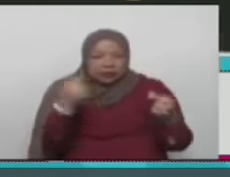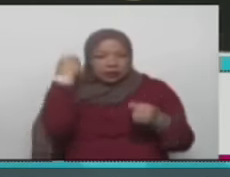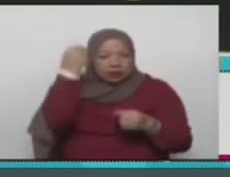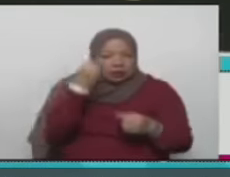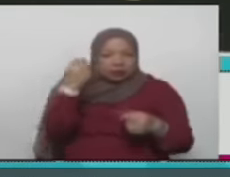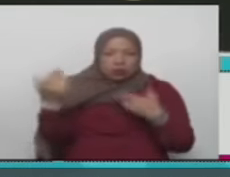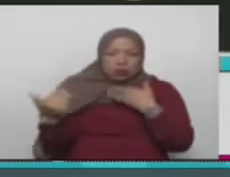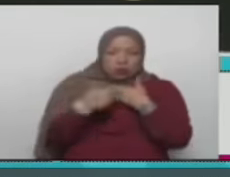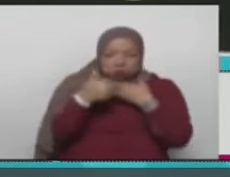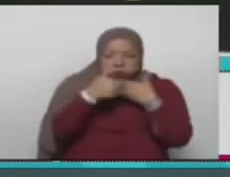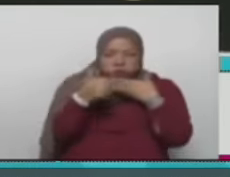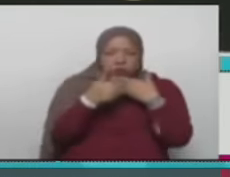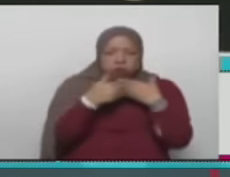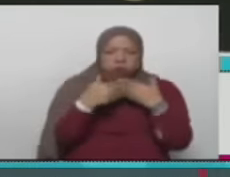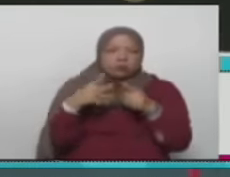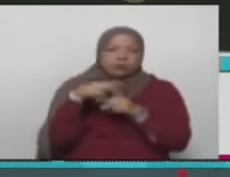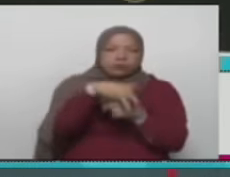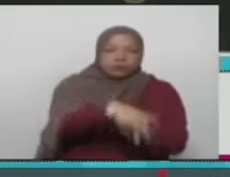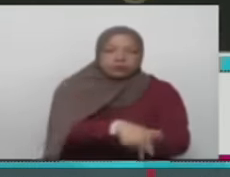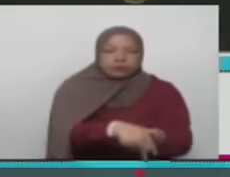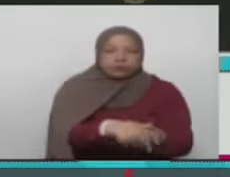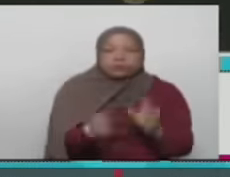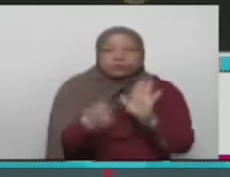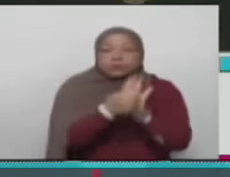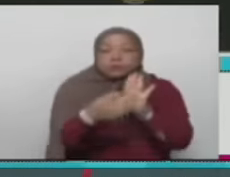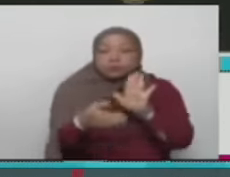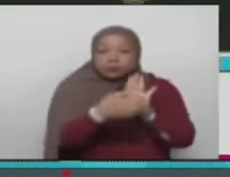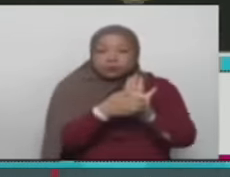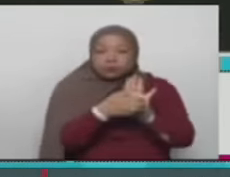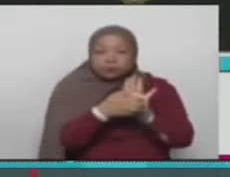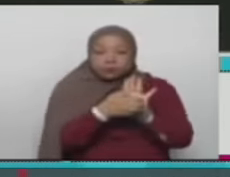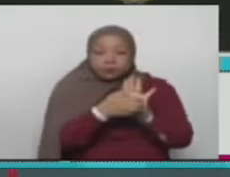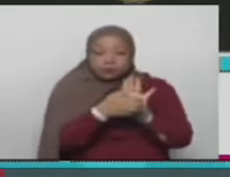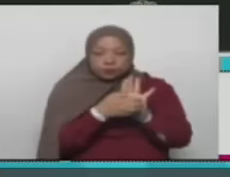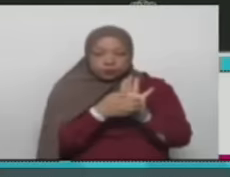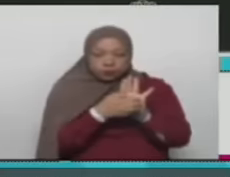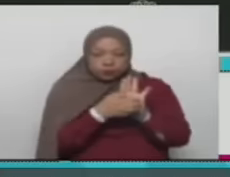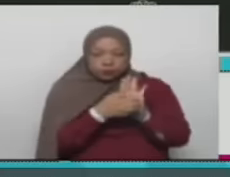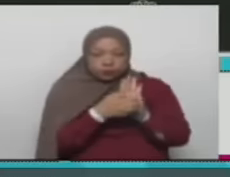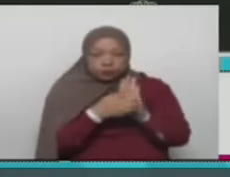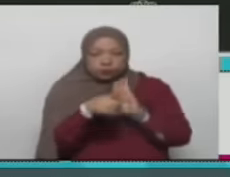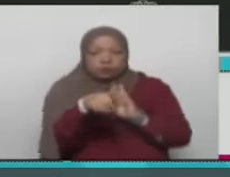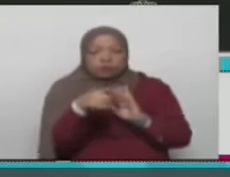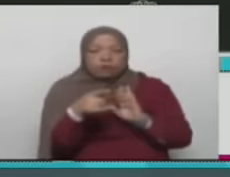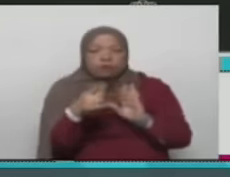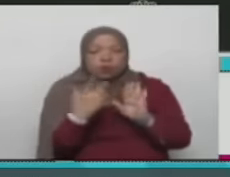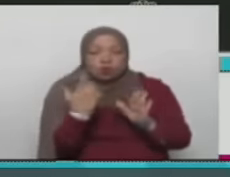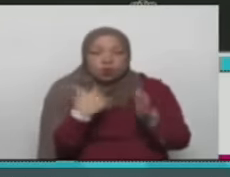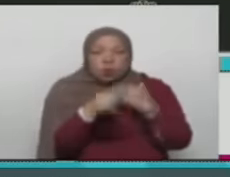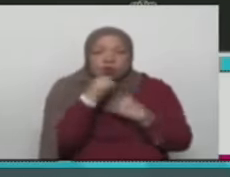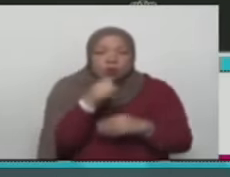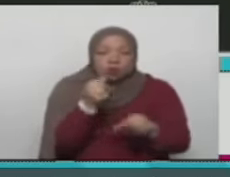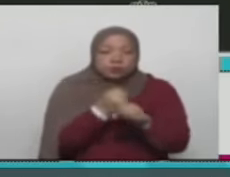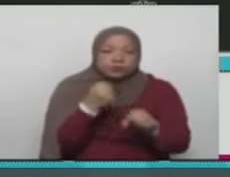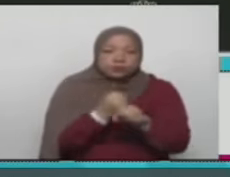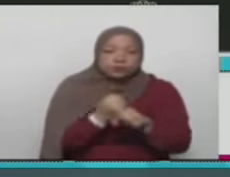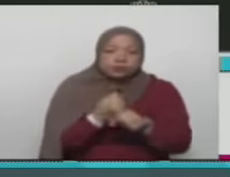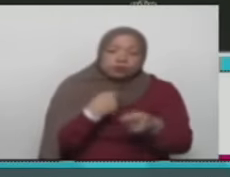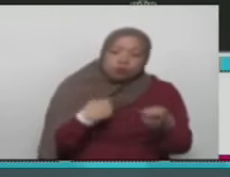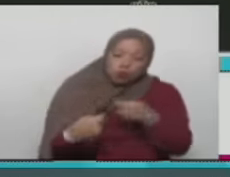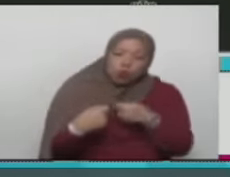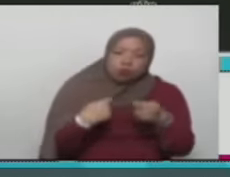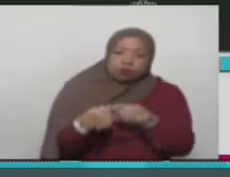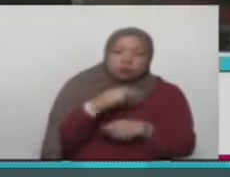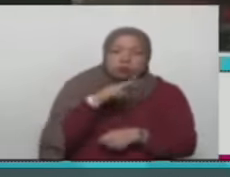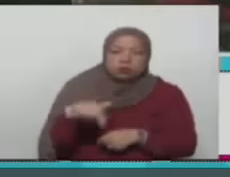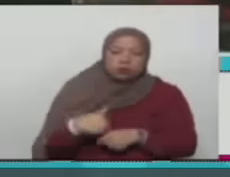sin ambages, del golpe de Estado en marcha. Usted sustrajo ese debate para colocarlo